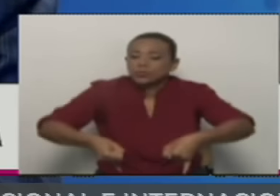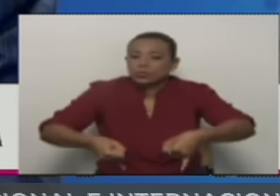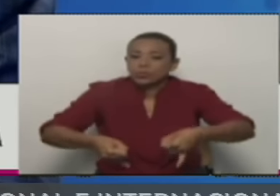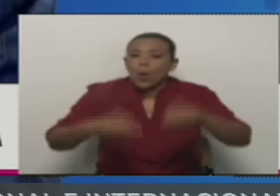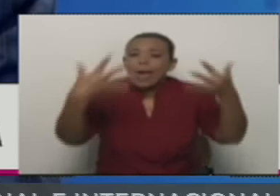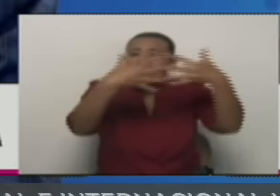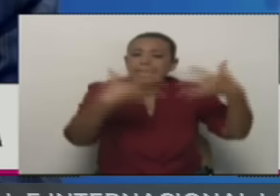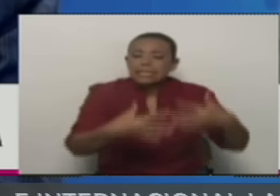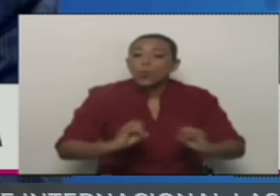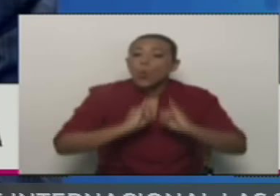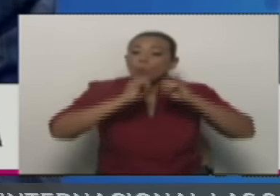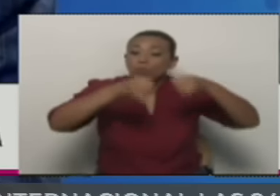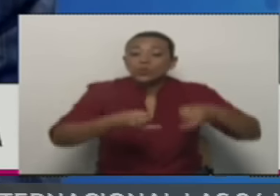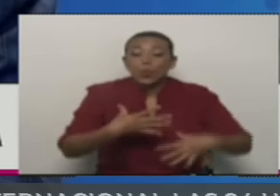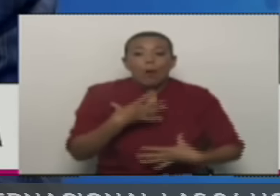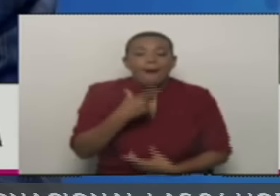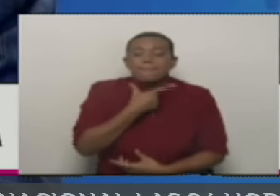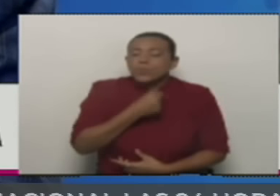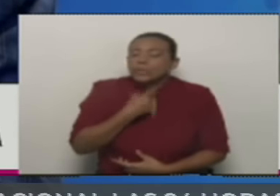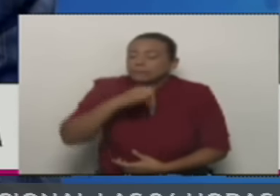porque yo admiro tanto este libro